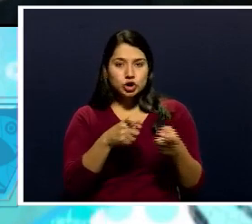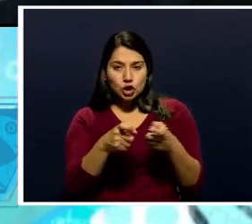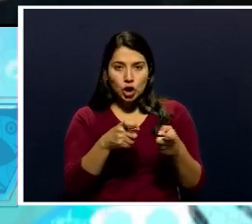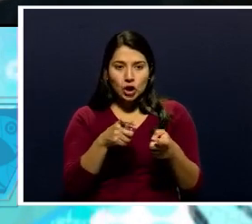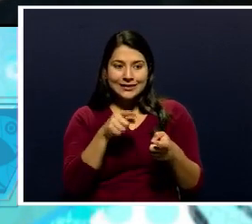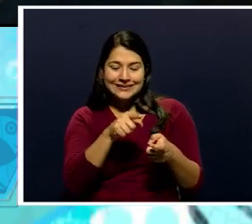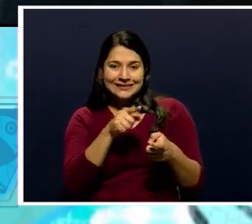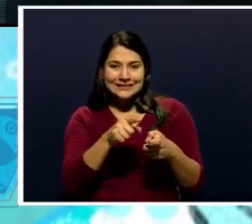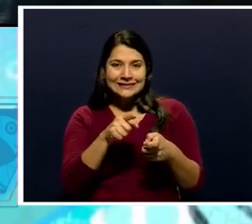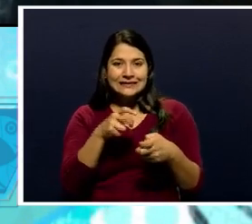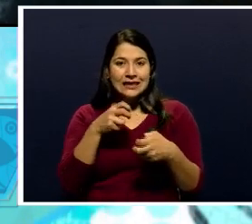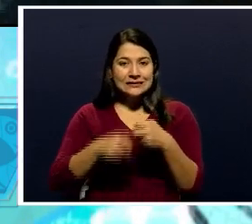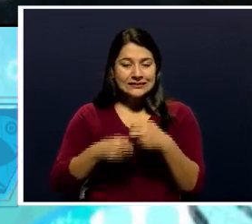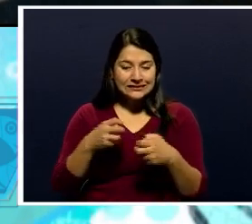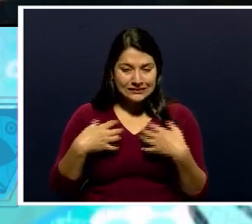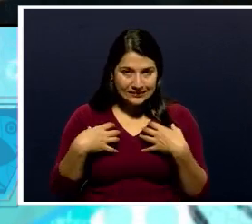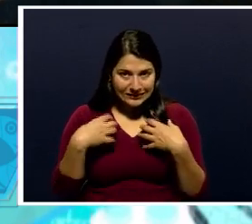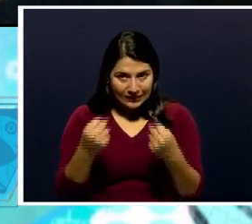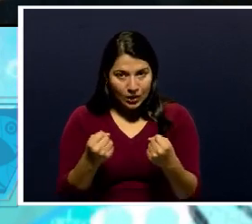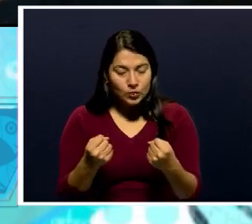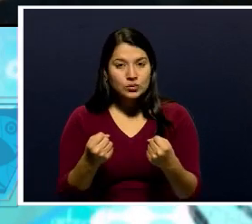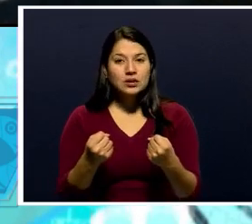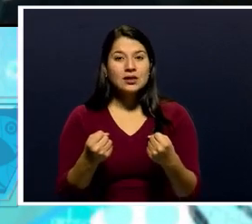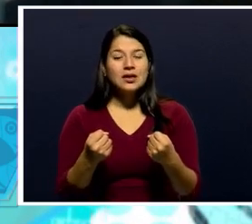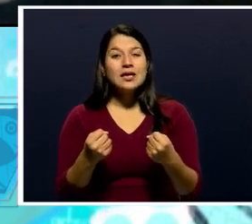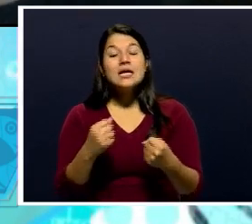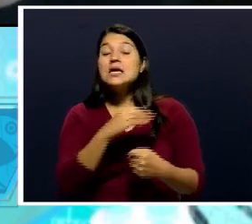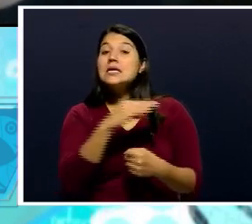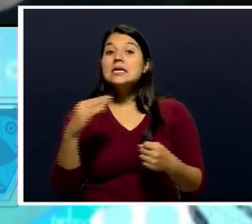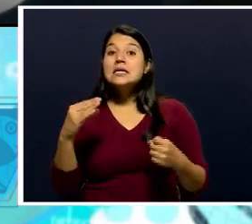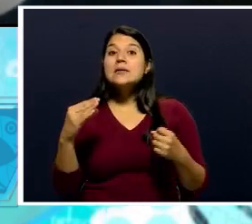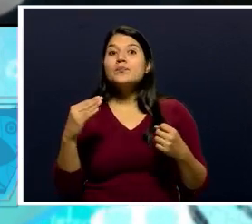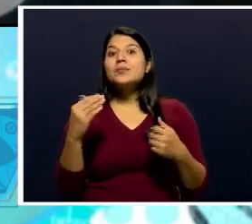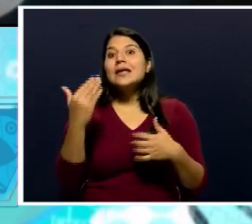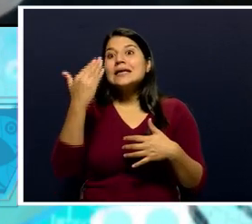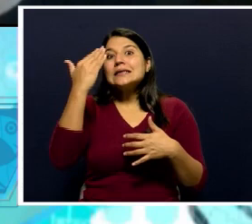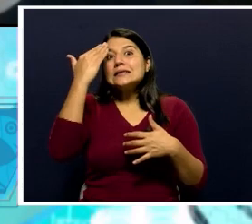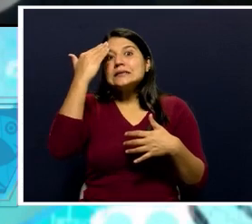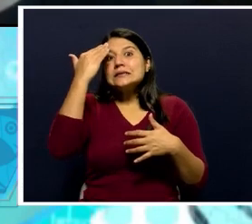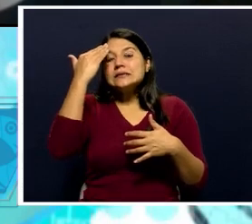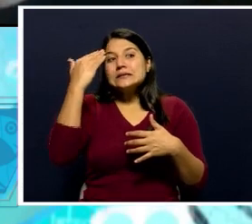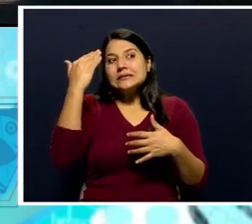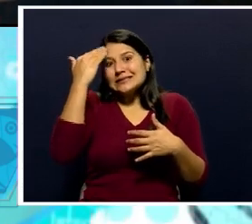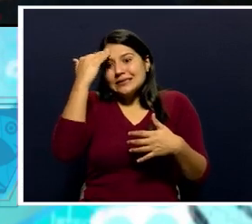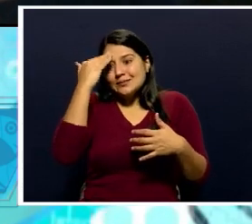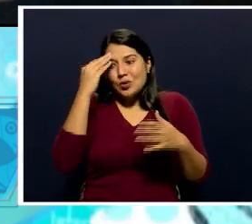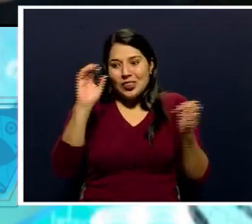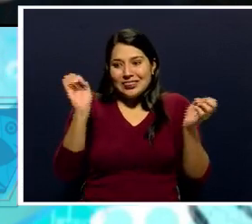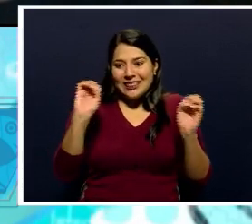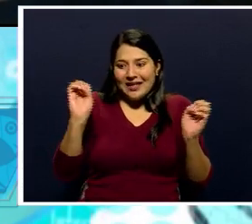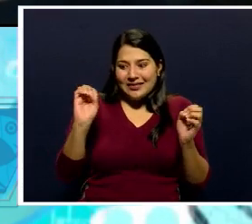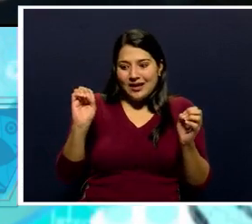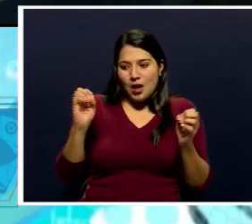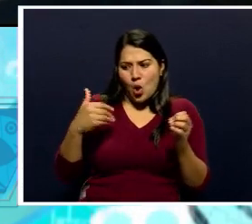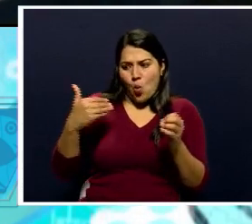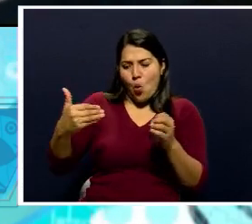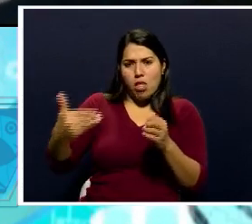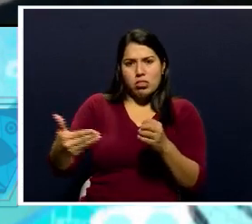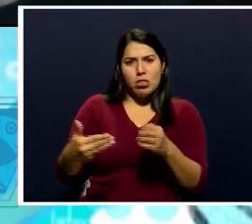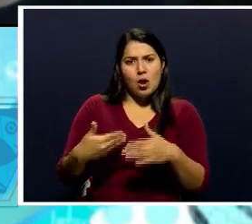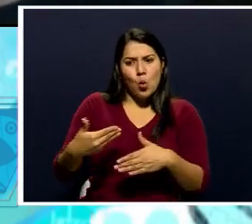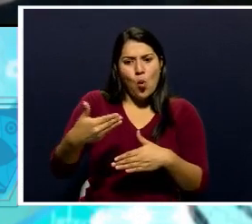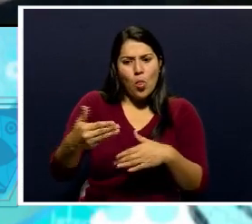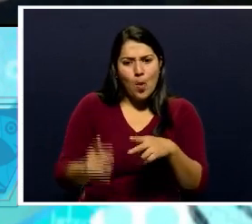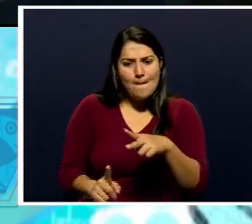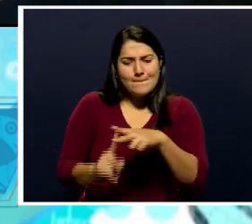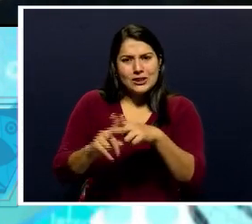crisis sanitaria, teniendo en cuenta además que nadie tenía un manual. Cuando a uno